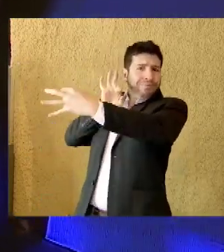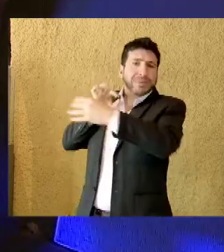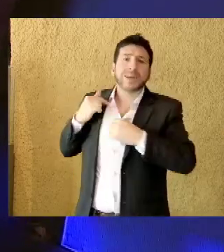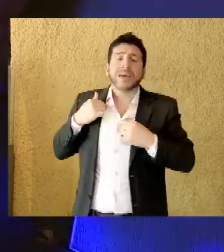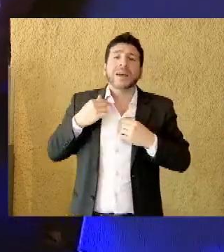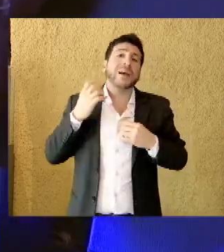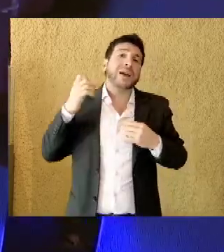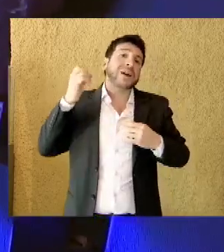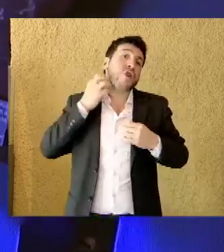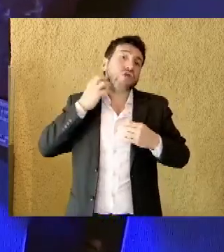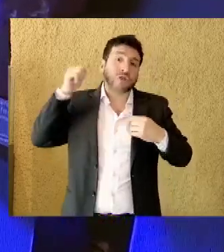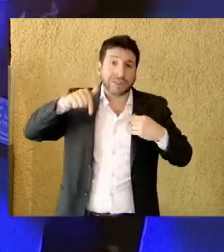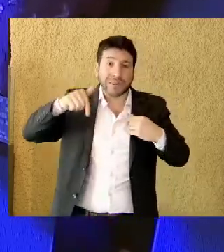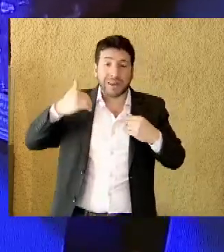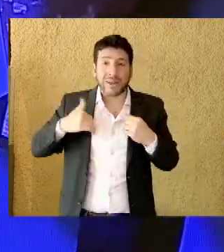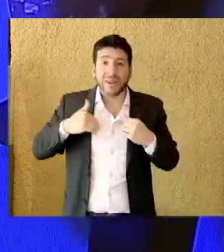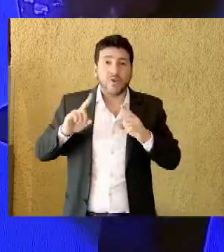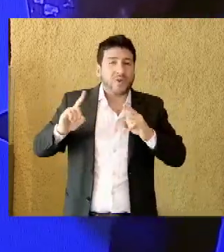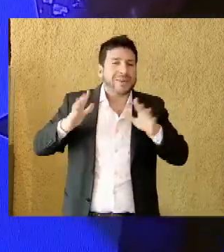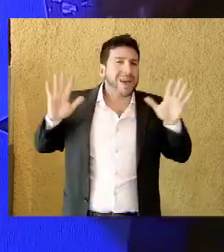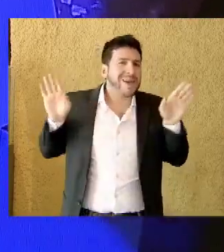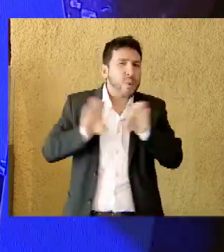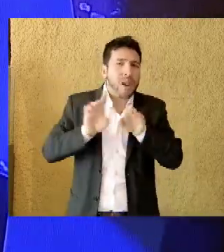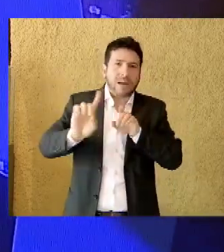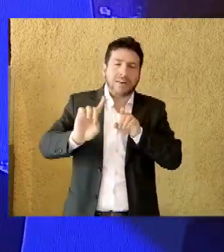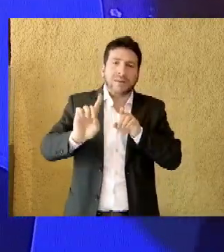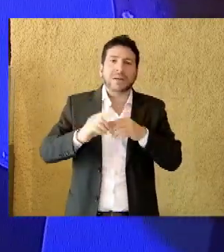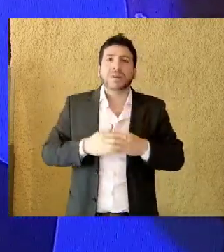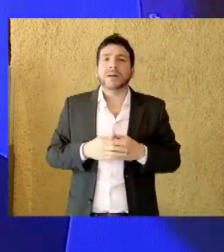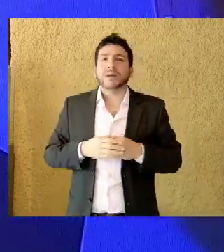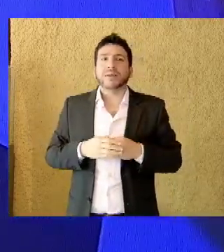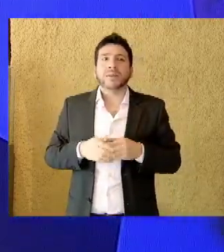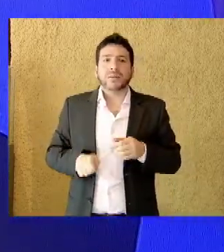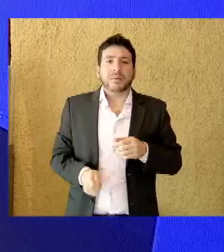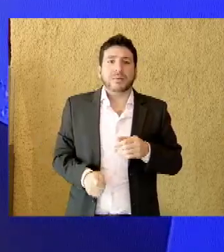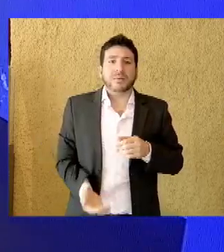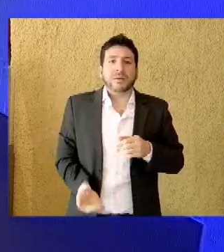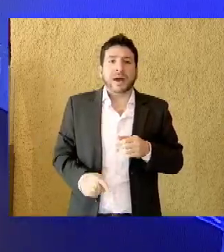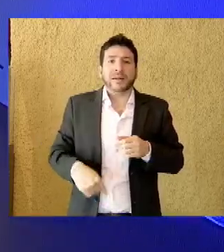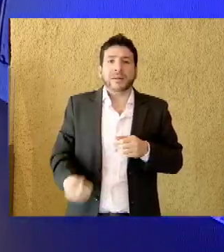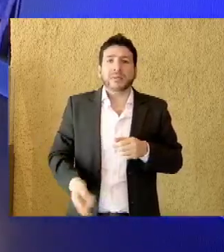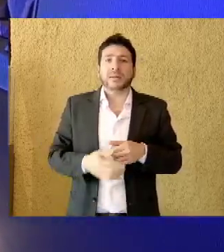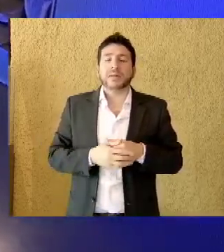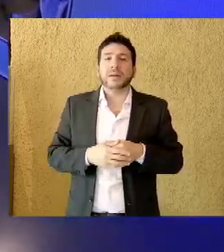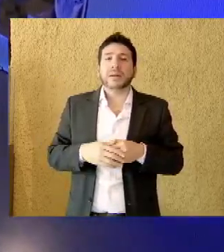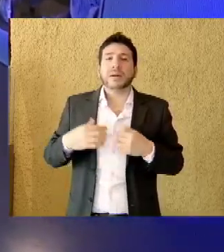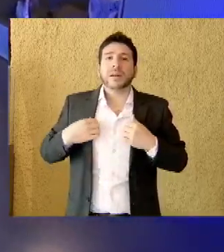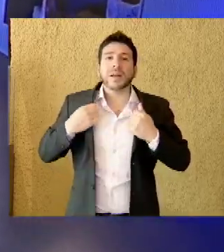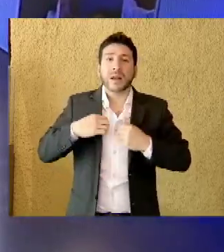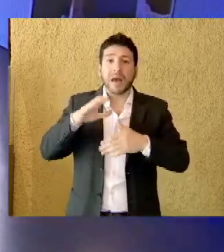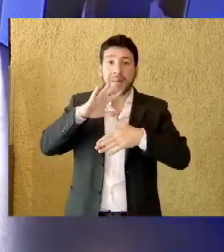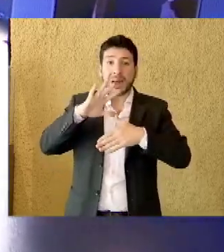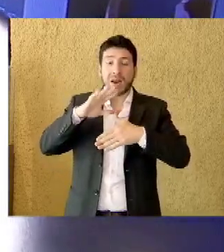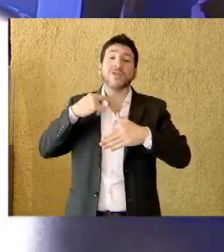tal o no es tanto, porque en realidad los criollos, es decir, lo que se conocían como españoles americanos, hijos de